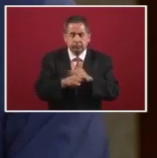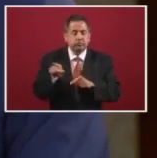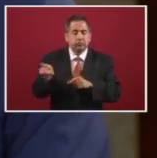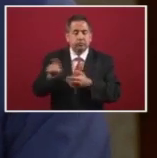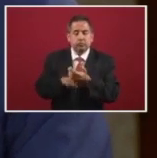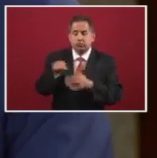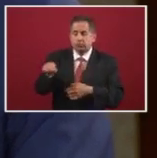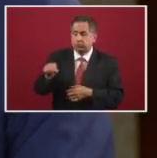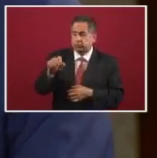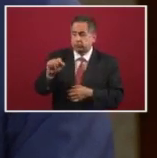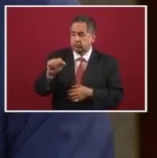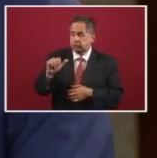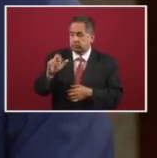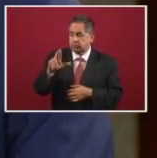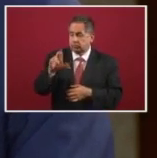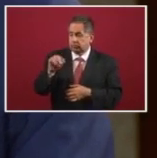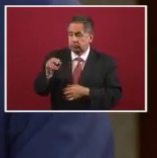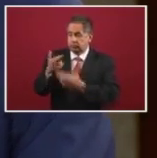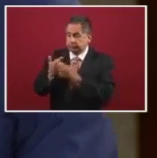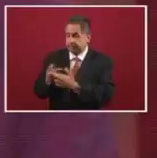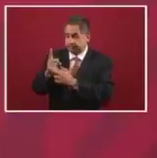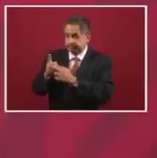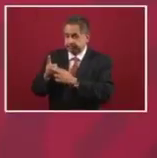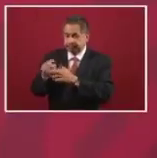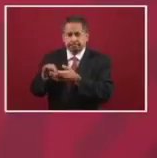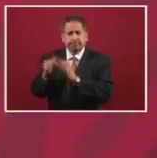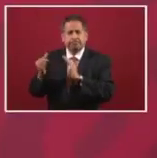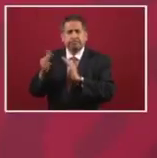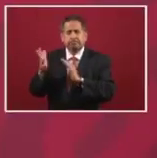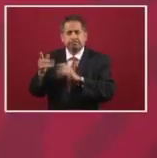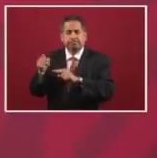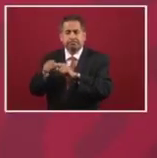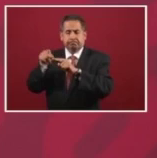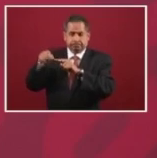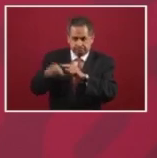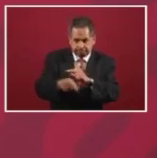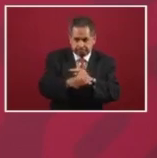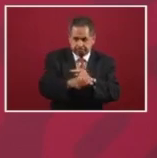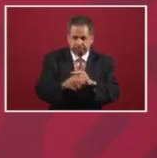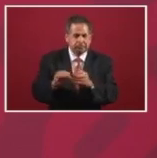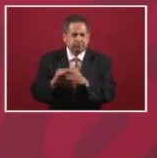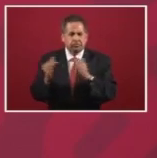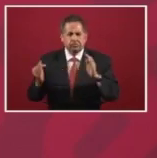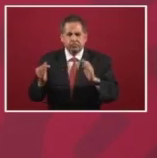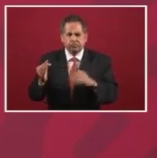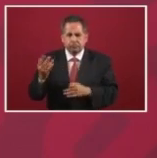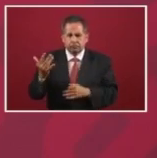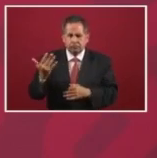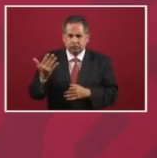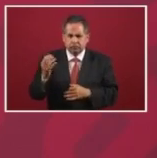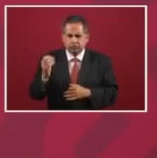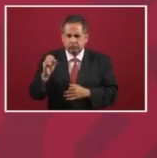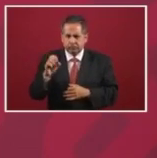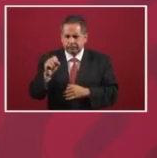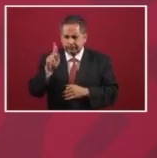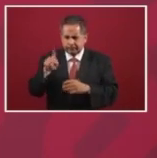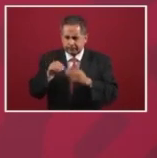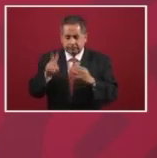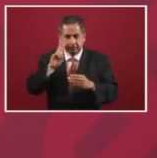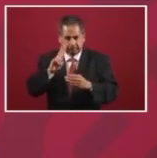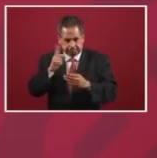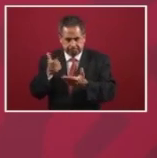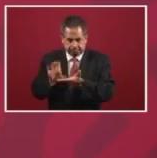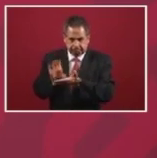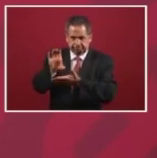Zarco. Francisco Zarco. Que está como a 50, 60 kilómetros. Vamos a invertir